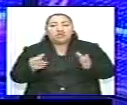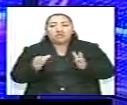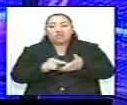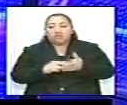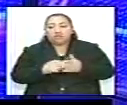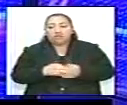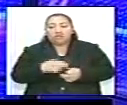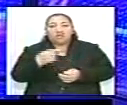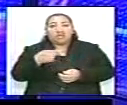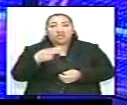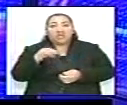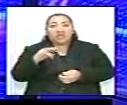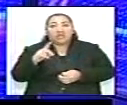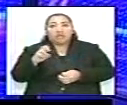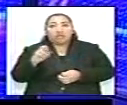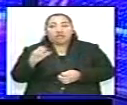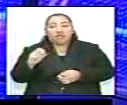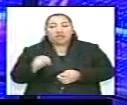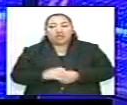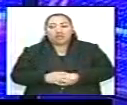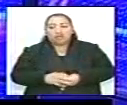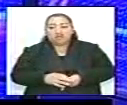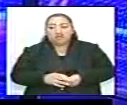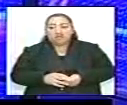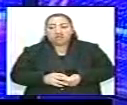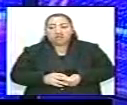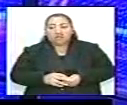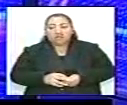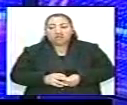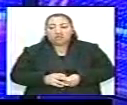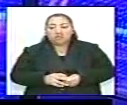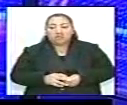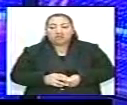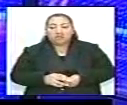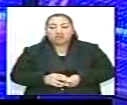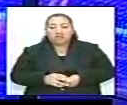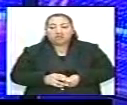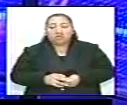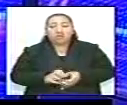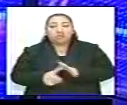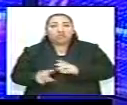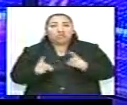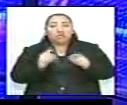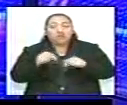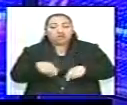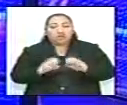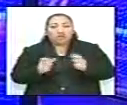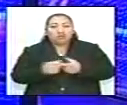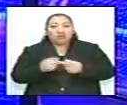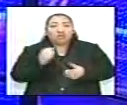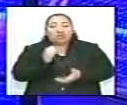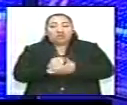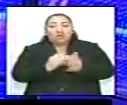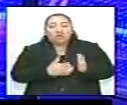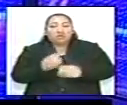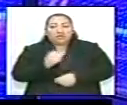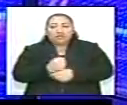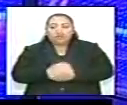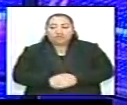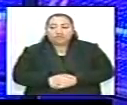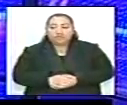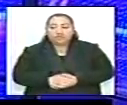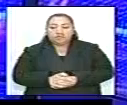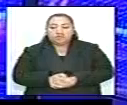semanario Hildebrand en sus tres. Esto luego de un debate que se dio en esta comisión, también se ha aprobado el plan de